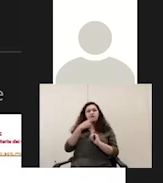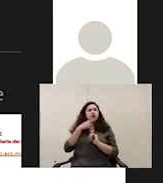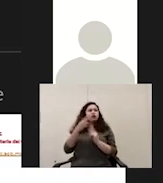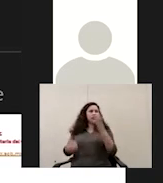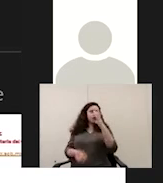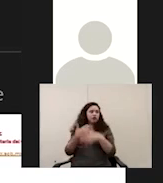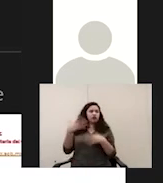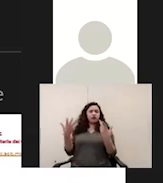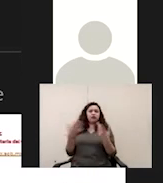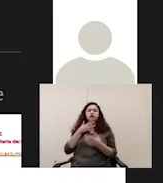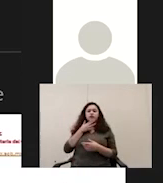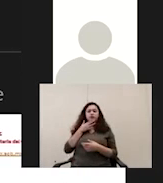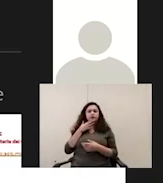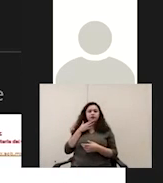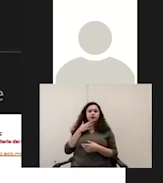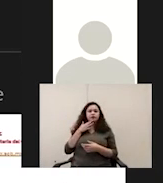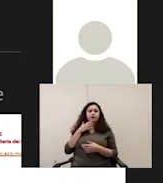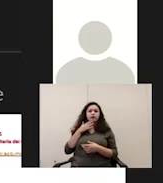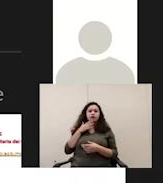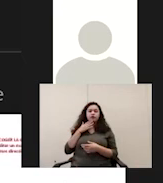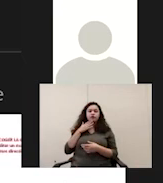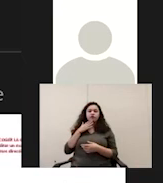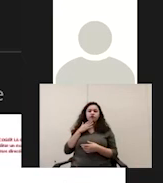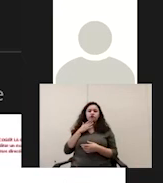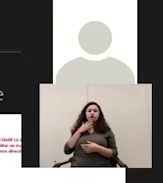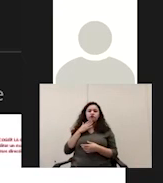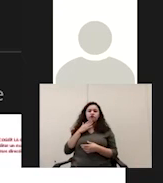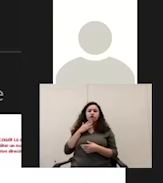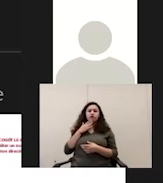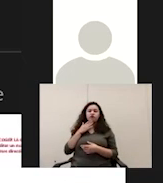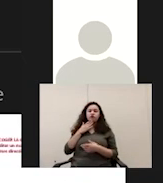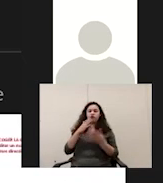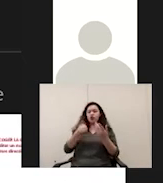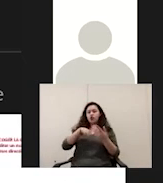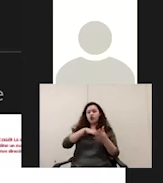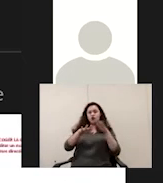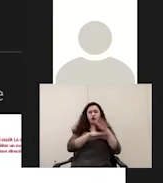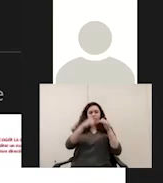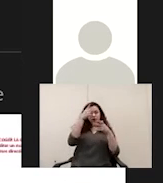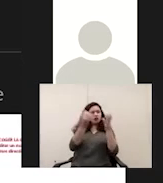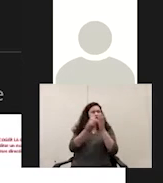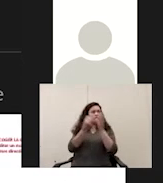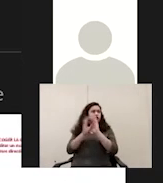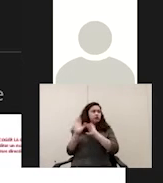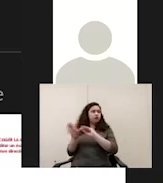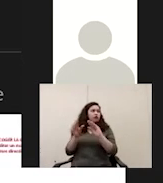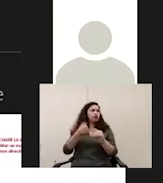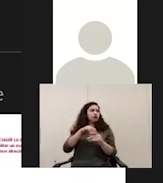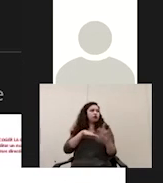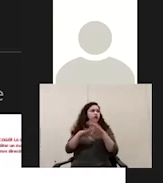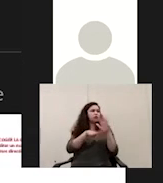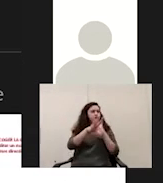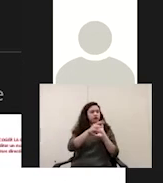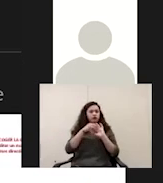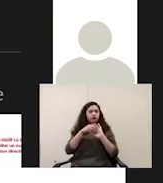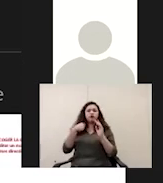recursos, pues bueno, son todos de los que nosotros nos hemos basado para hacer todos estos cursos de capacitación. Los tenemos